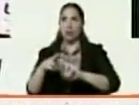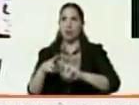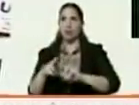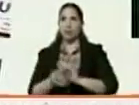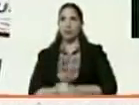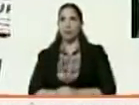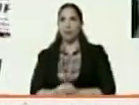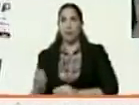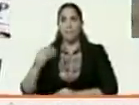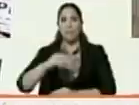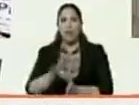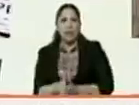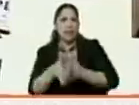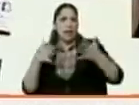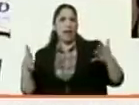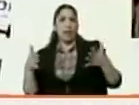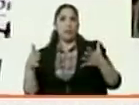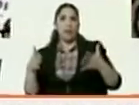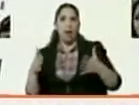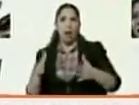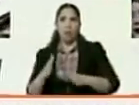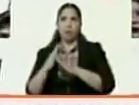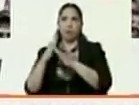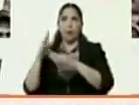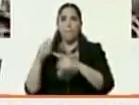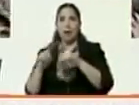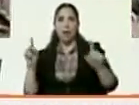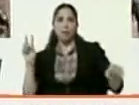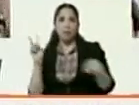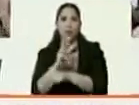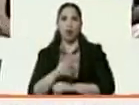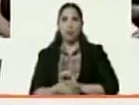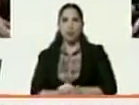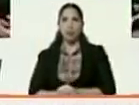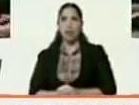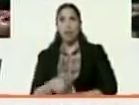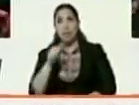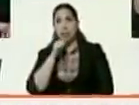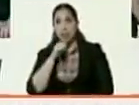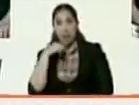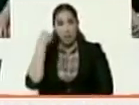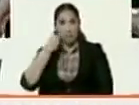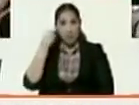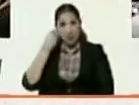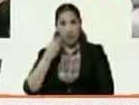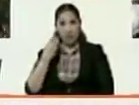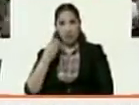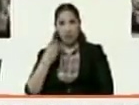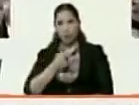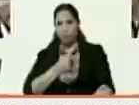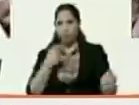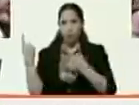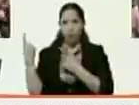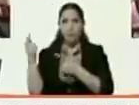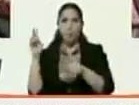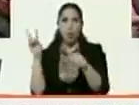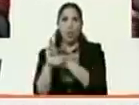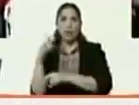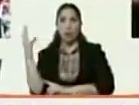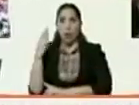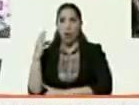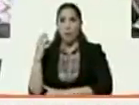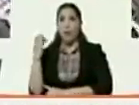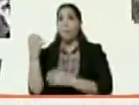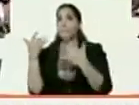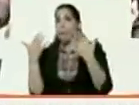el más grande obstáculo para la violencia. Quienes creen que van a importar la violencia desde Colombia. Mano